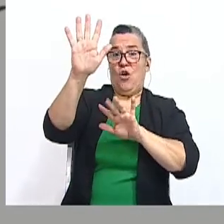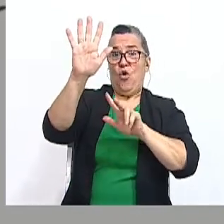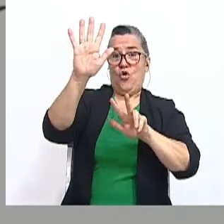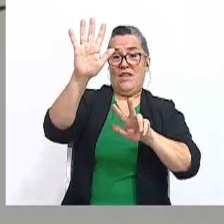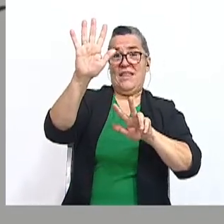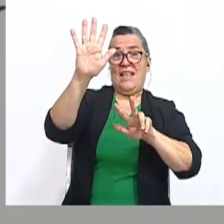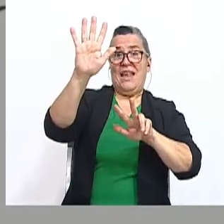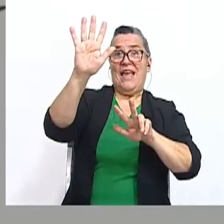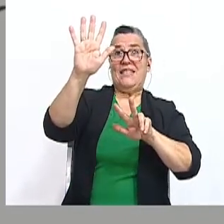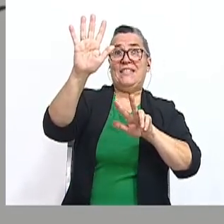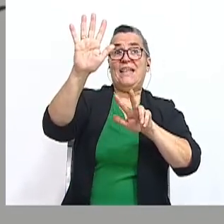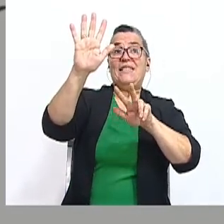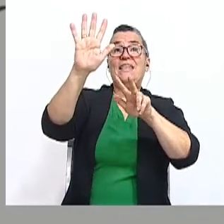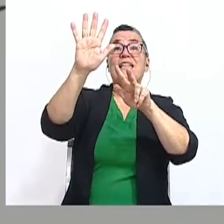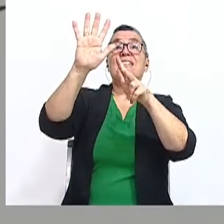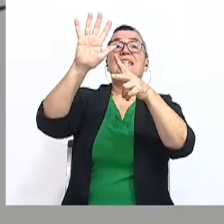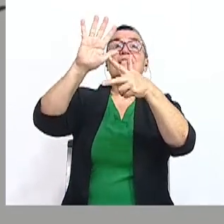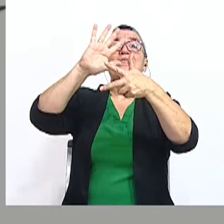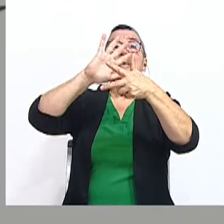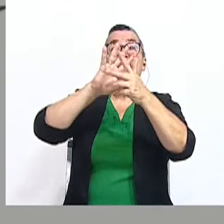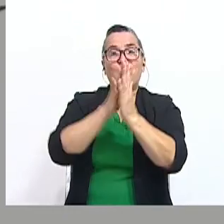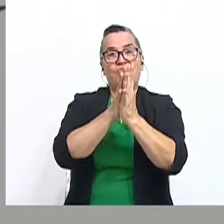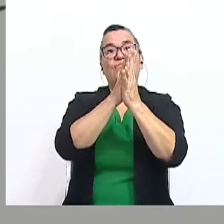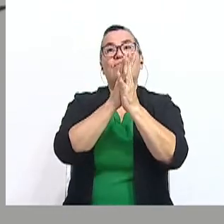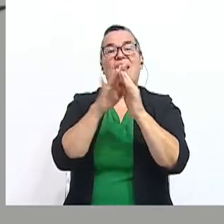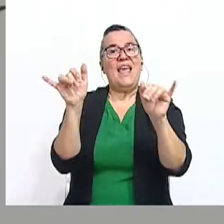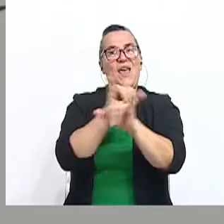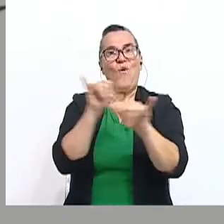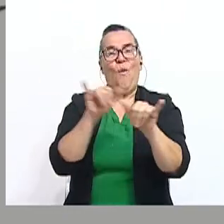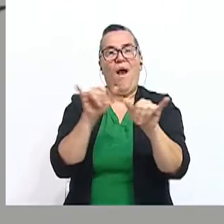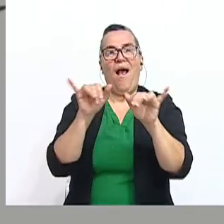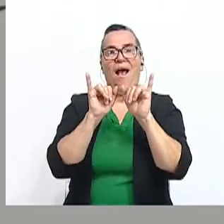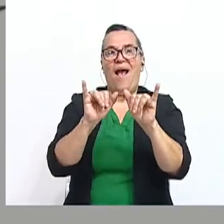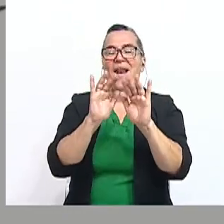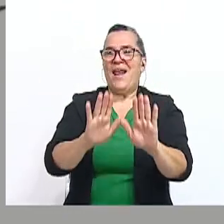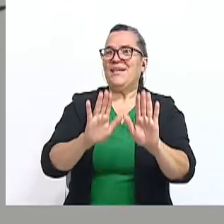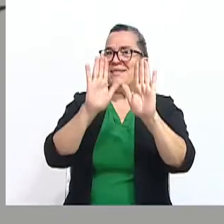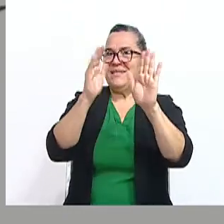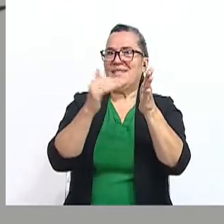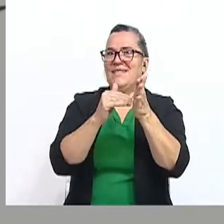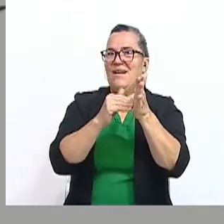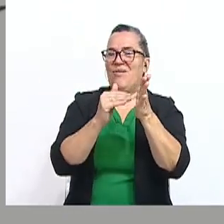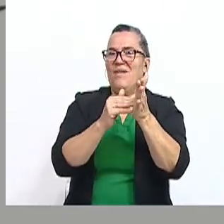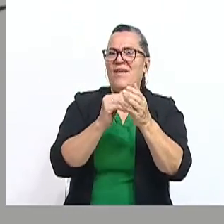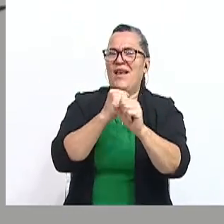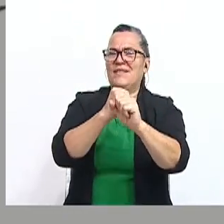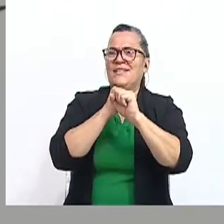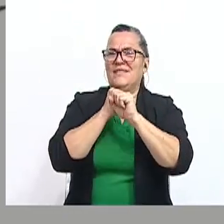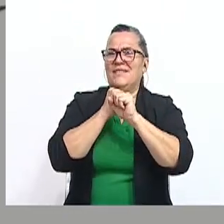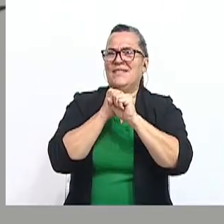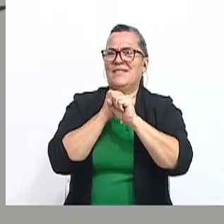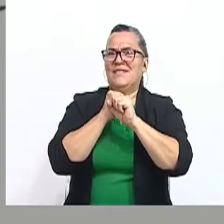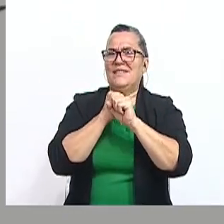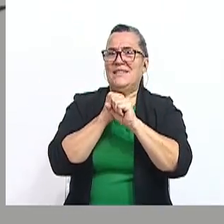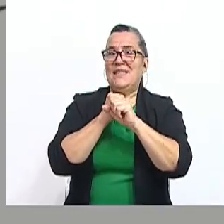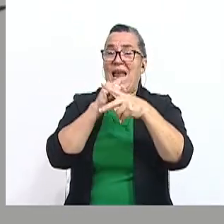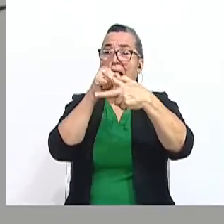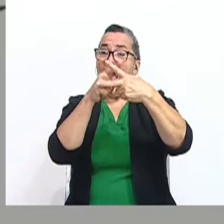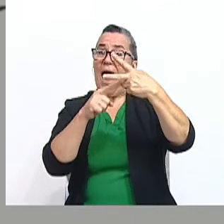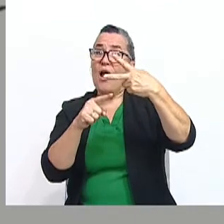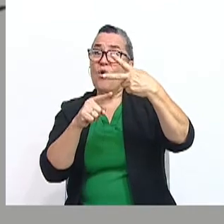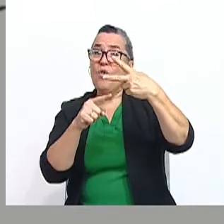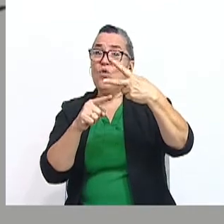5. ¿Las medidas serán iguales? A ver. ¡Excelente! De nuevo podemos asegurar que los ángulos